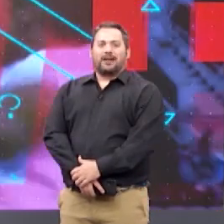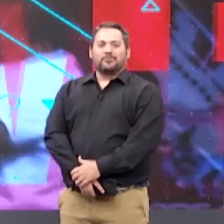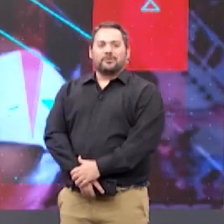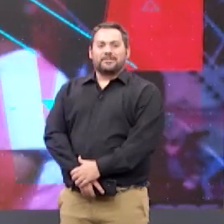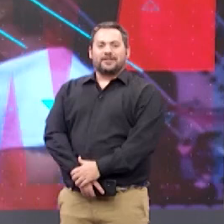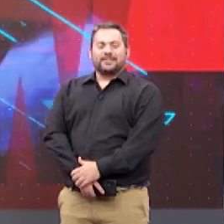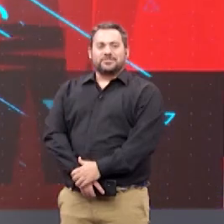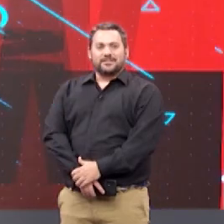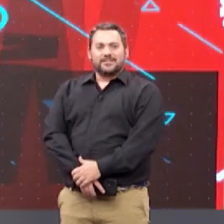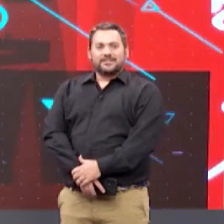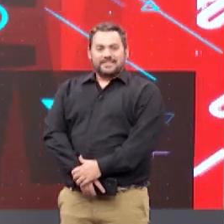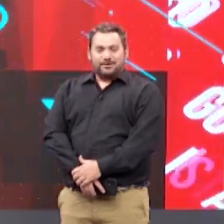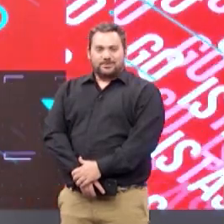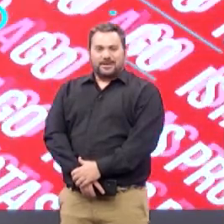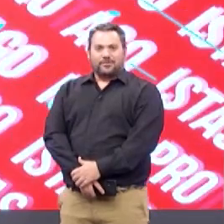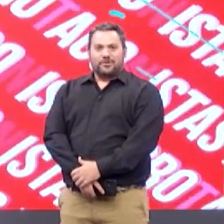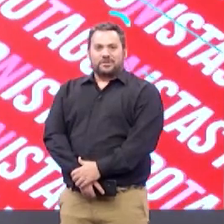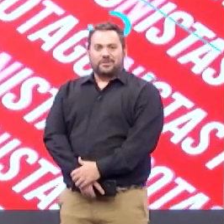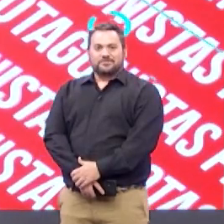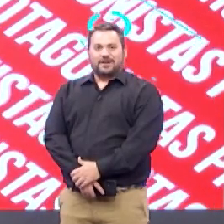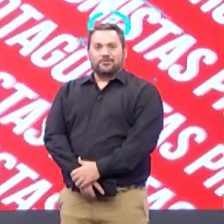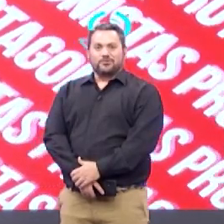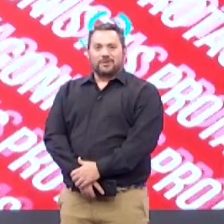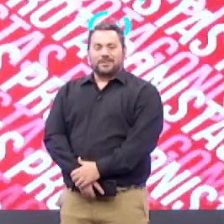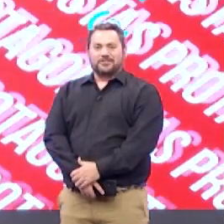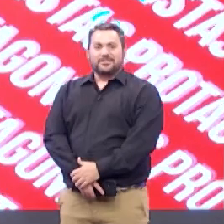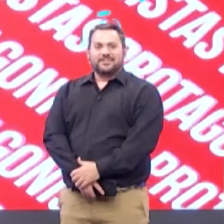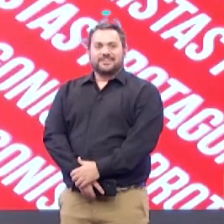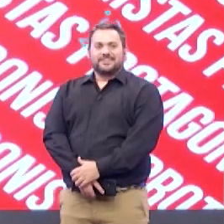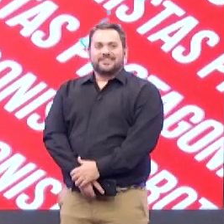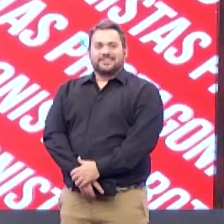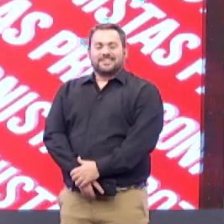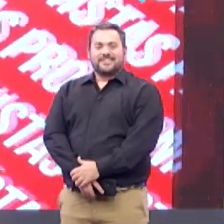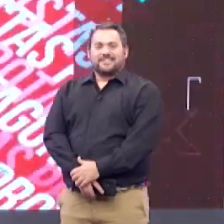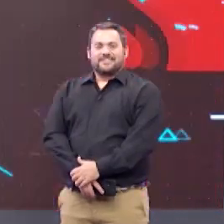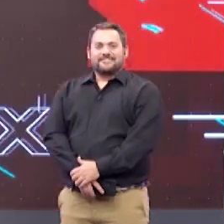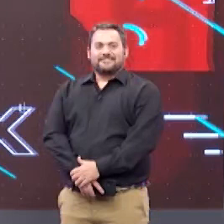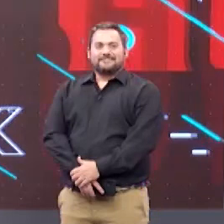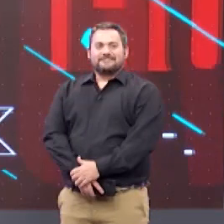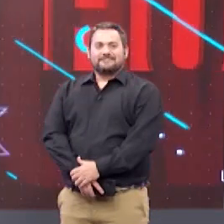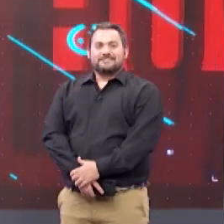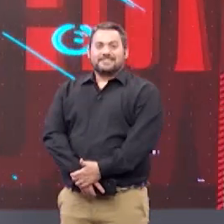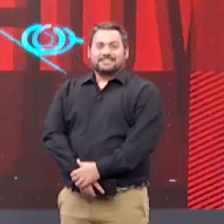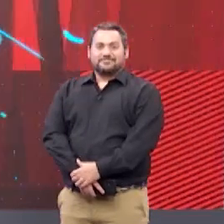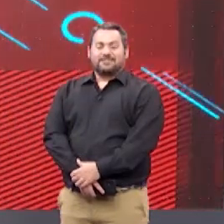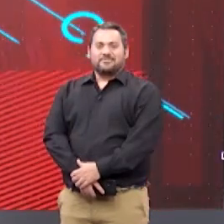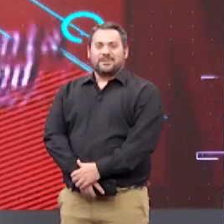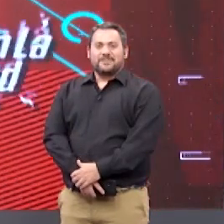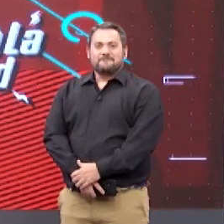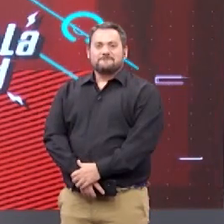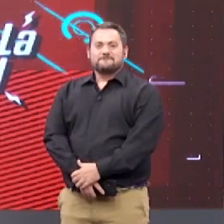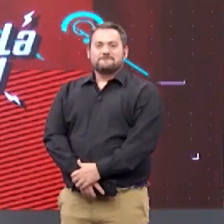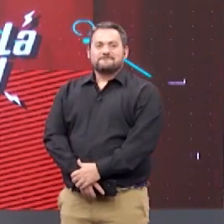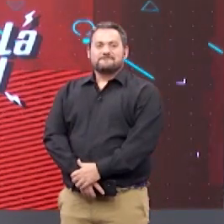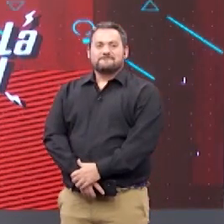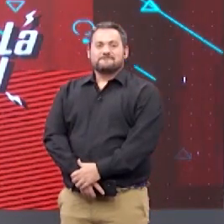por ahí algunos no prestaron atención. ¿Saben ustedes que los dos hijos van juntos al colegio, no? ¿Al mismo curso? ¿A la misma aula? ¿Técnico? ¿Van al mismo